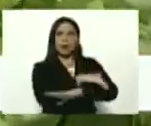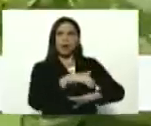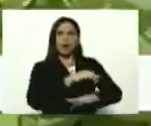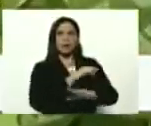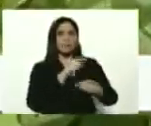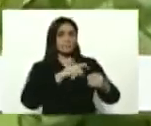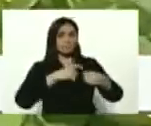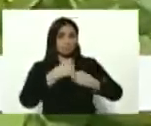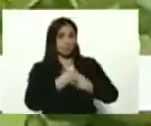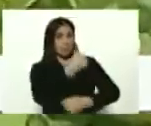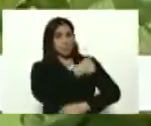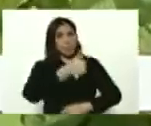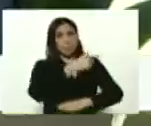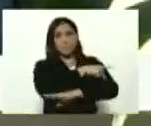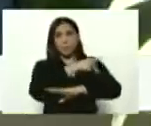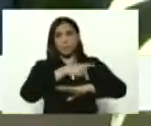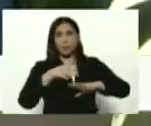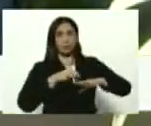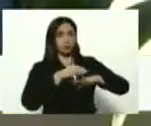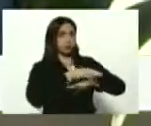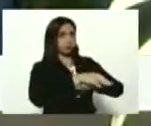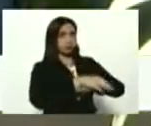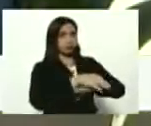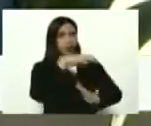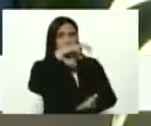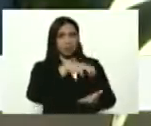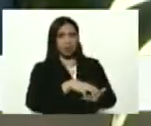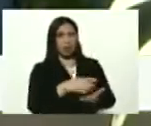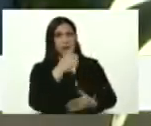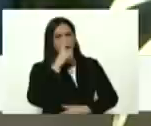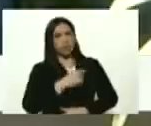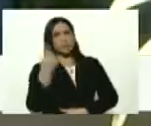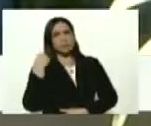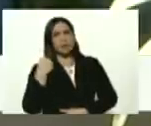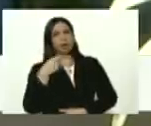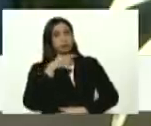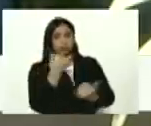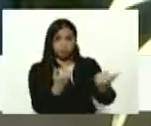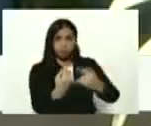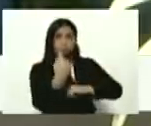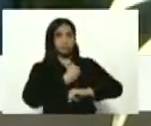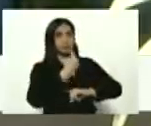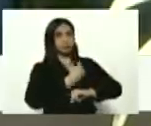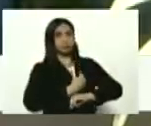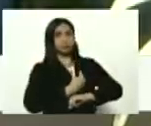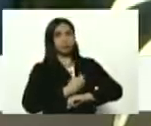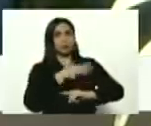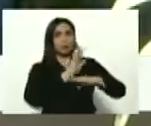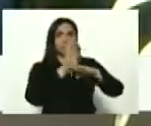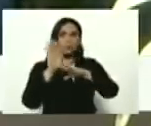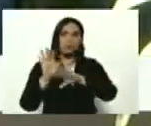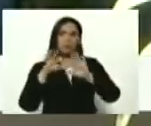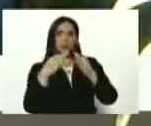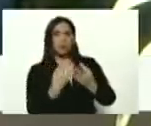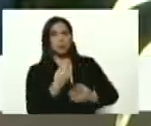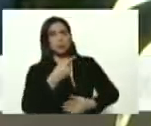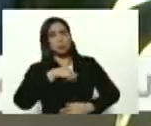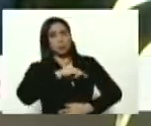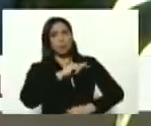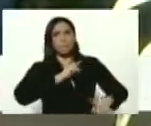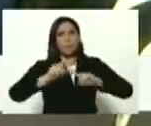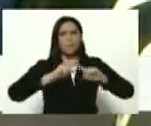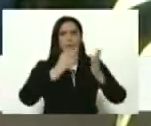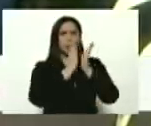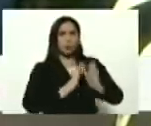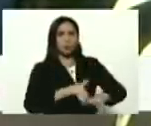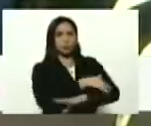instalada en cada uno de los municipios del estado desde el año pasado y ahorita, siguiendo sus orientaciones de protección protección a la familia, hemos activado la escuela de